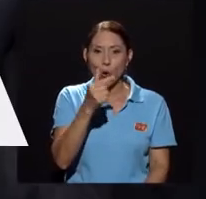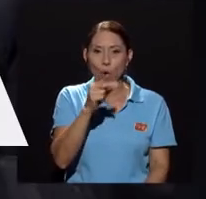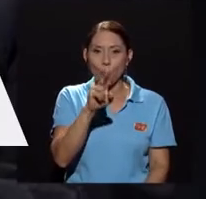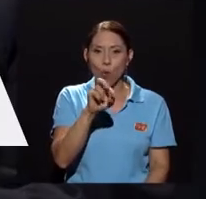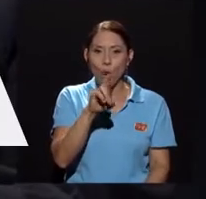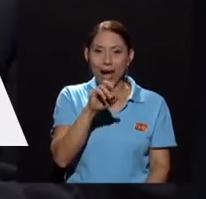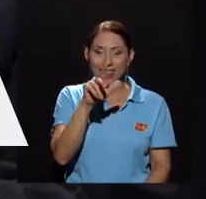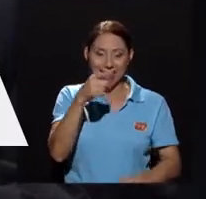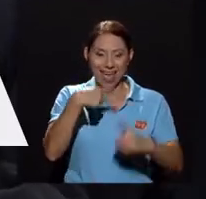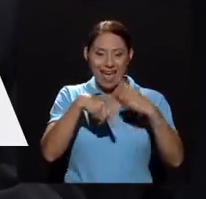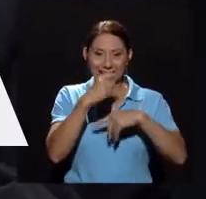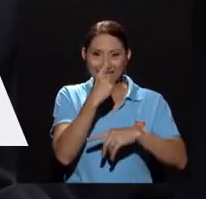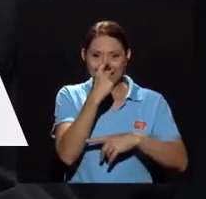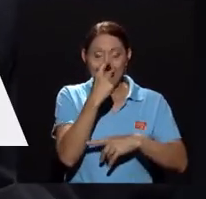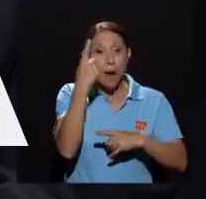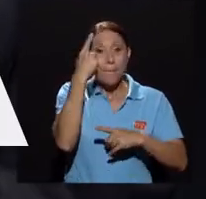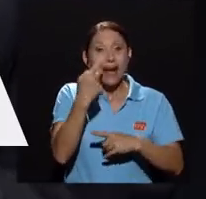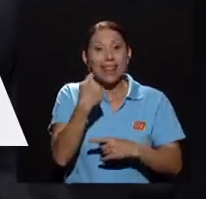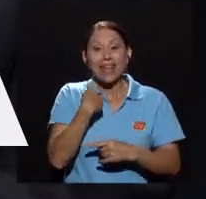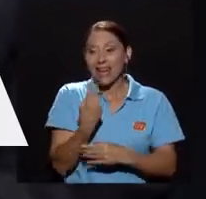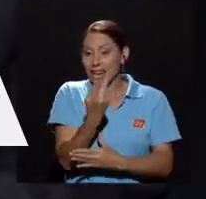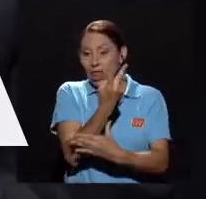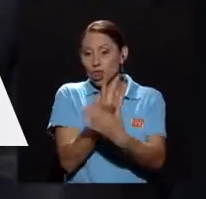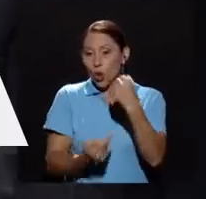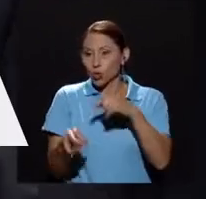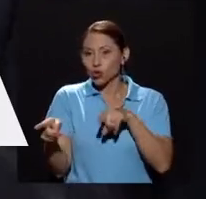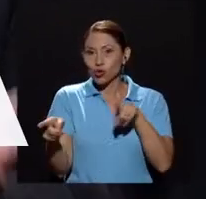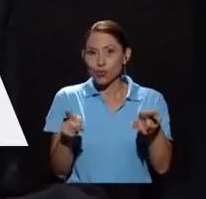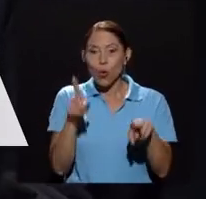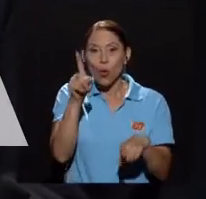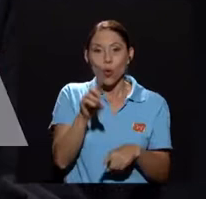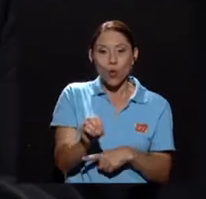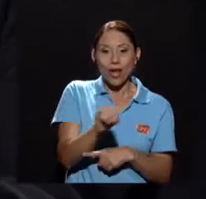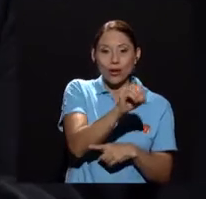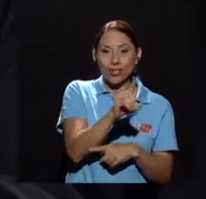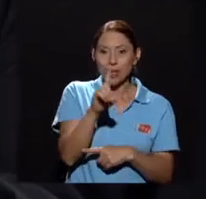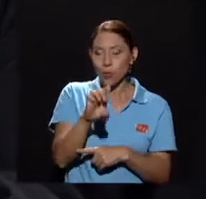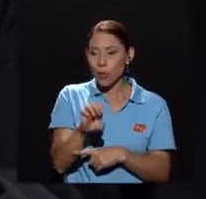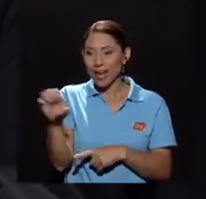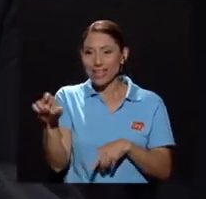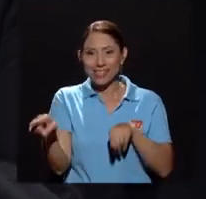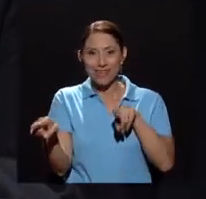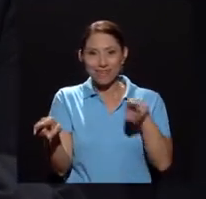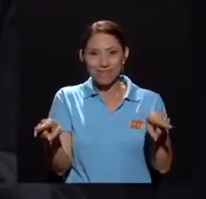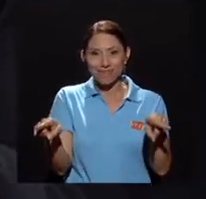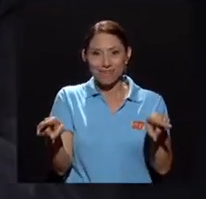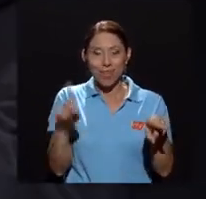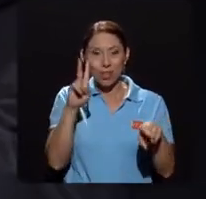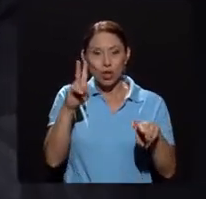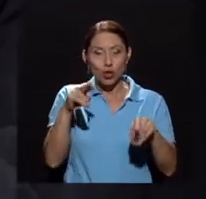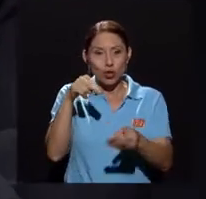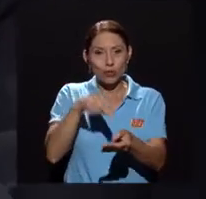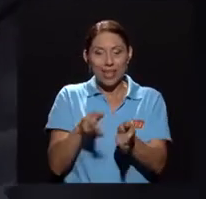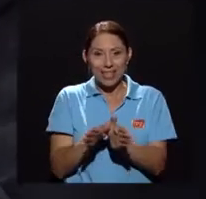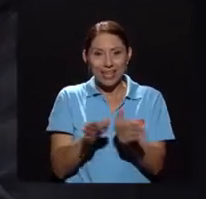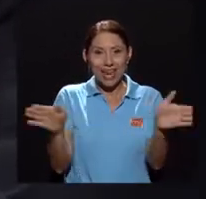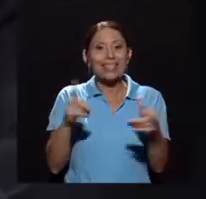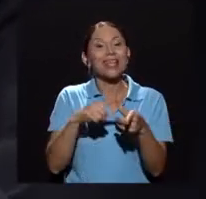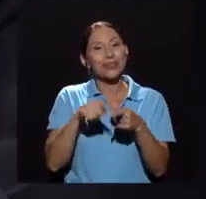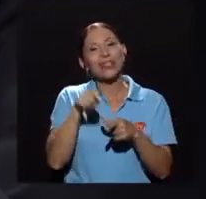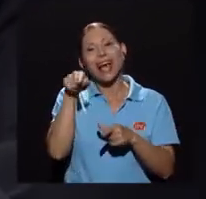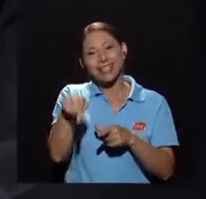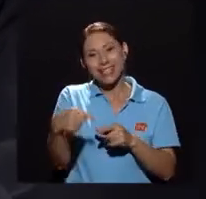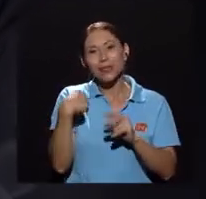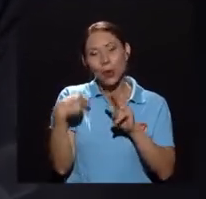dos grandes hospitales generales uno en el oeste y uno en el este entonces así conoció al doctor